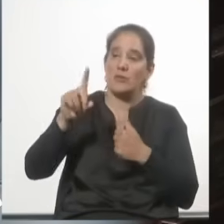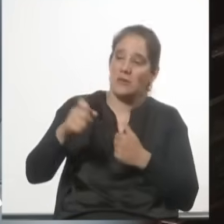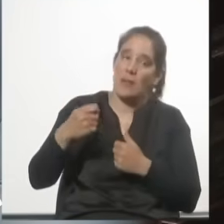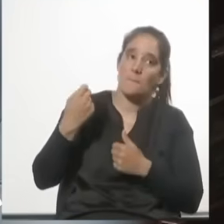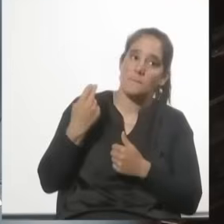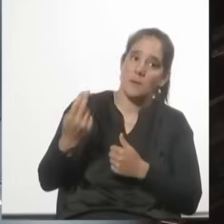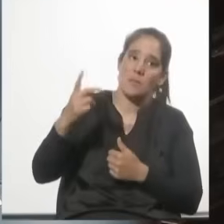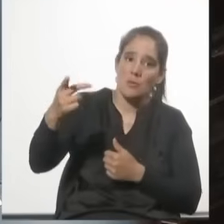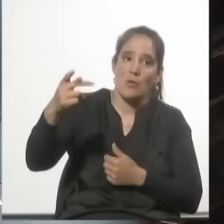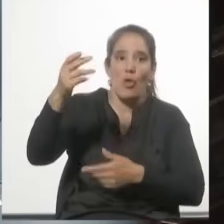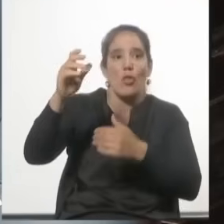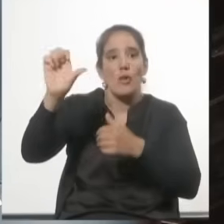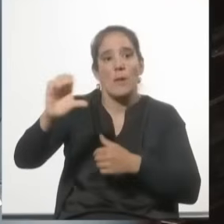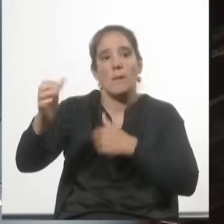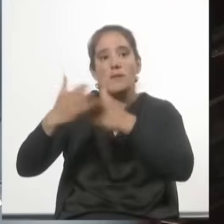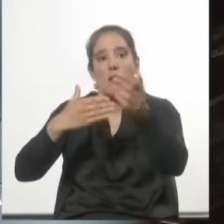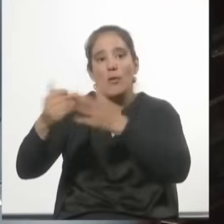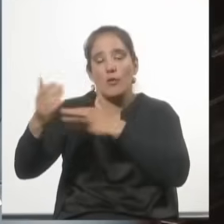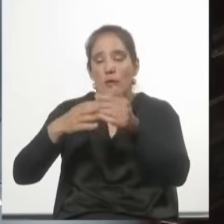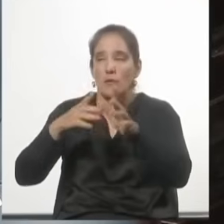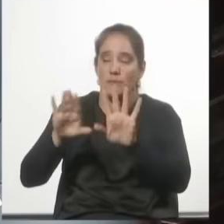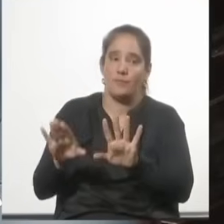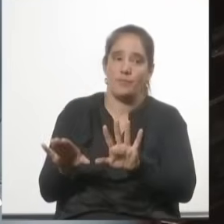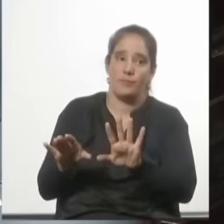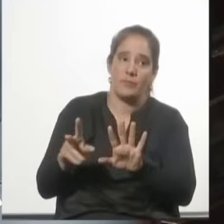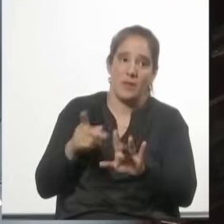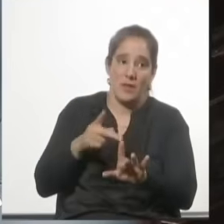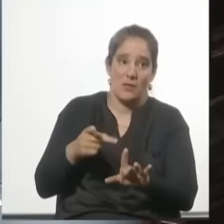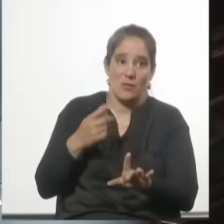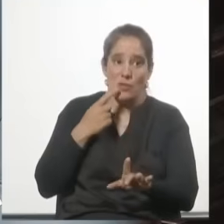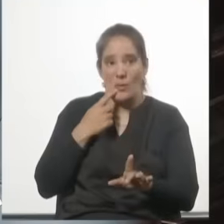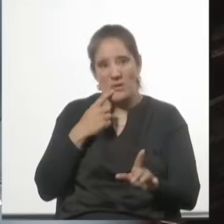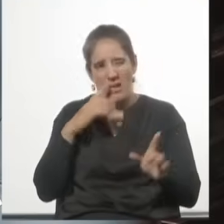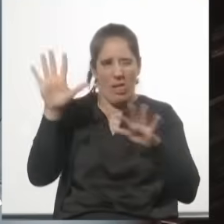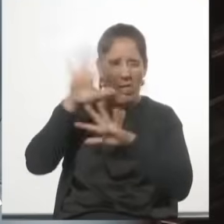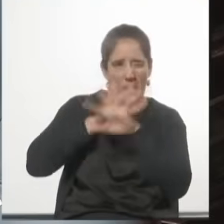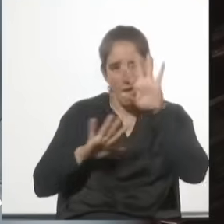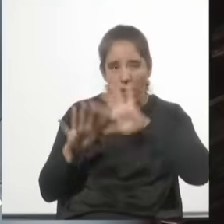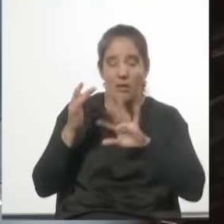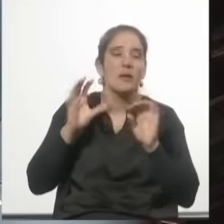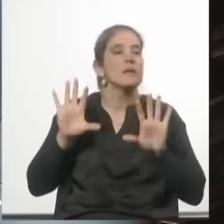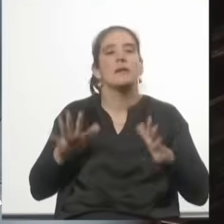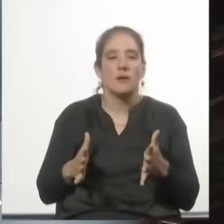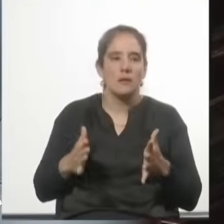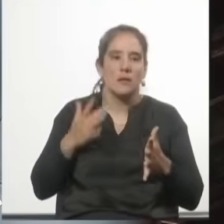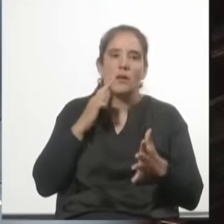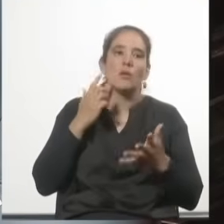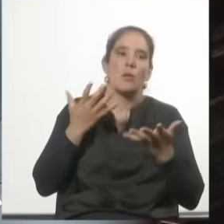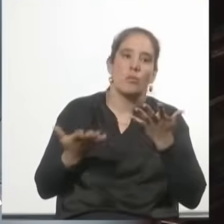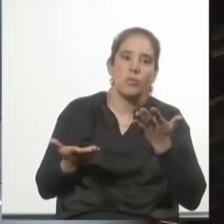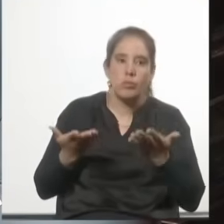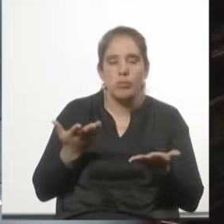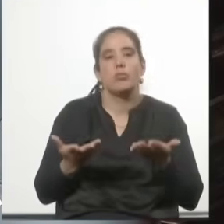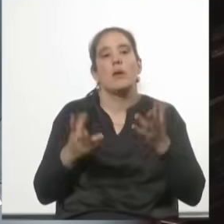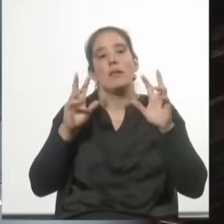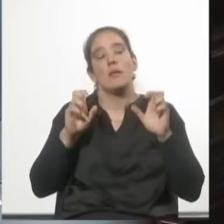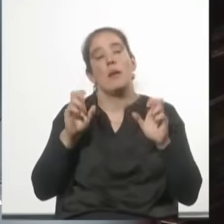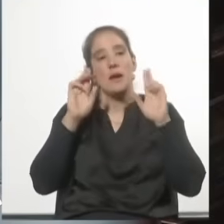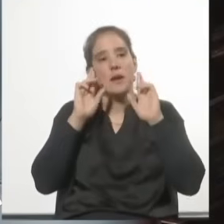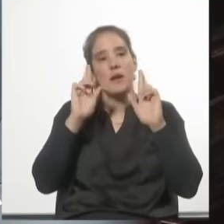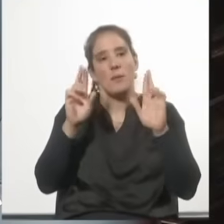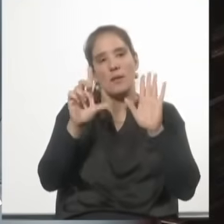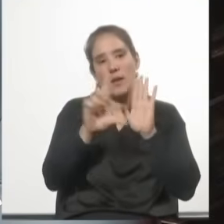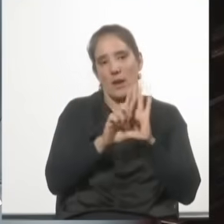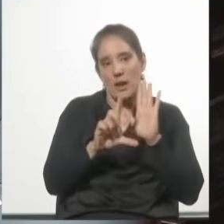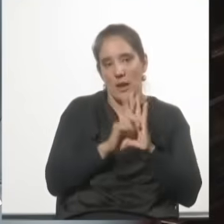vendedor, y en su caso del banco confirmador. Esto, que parece un trabalenguas, brinda una gran estabilidad jurídica, ya que una